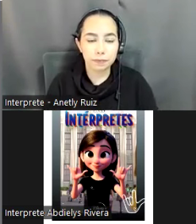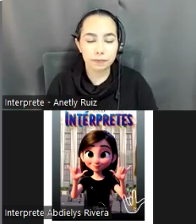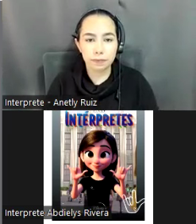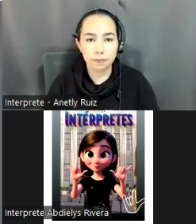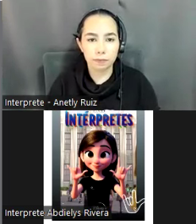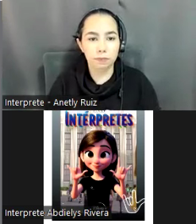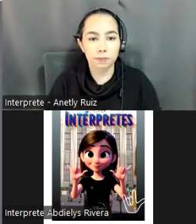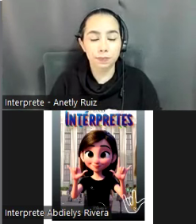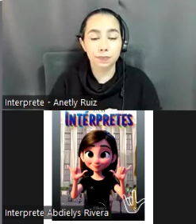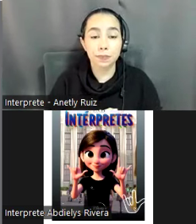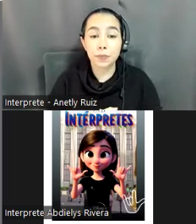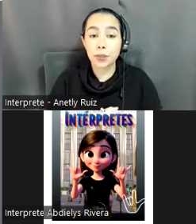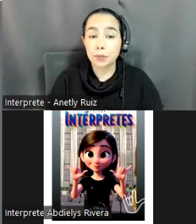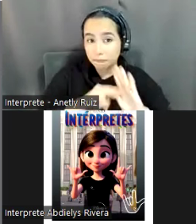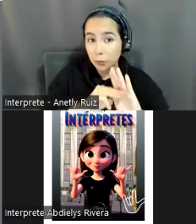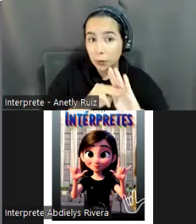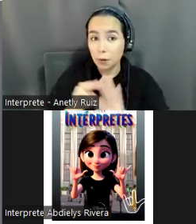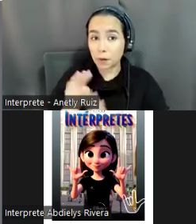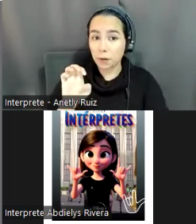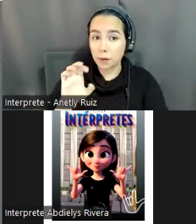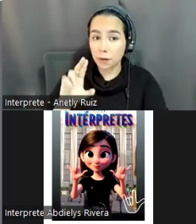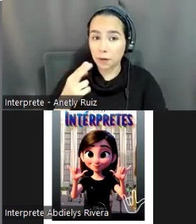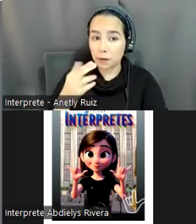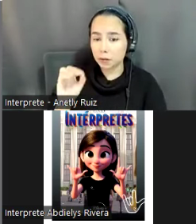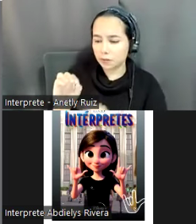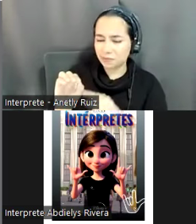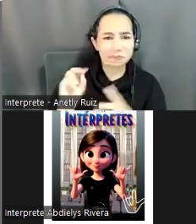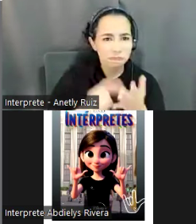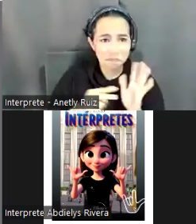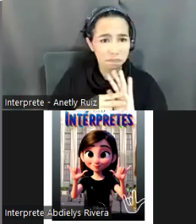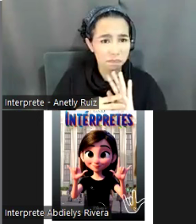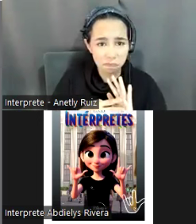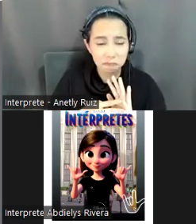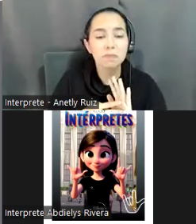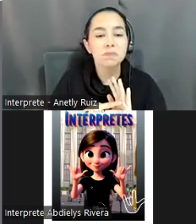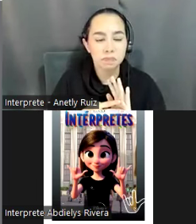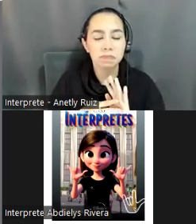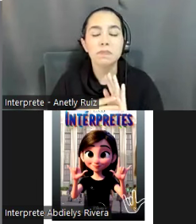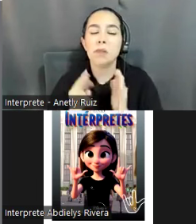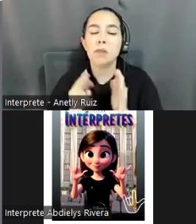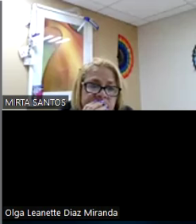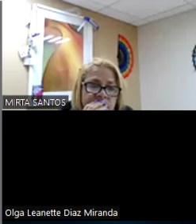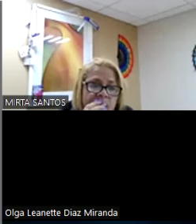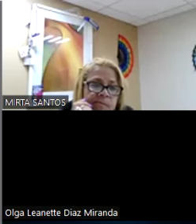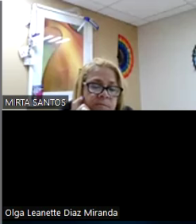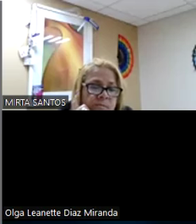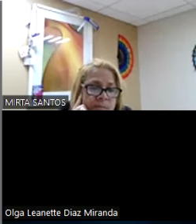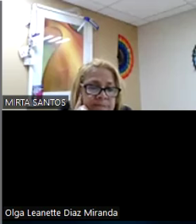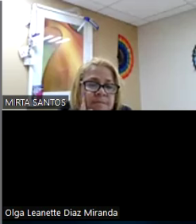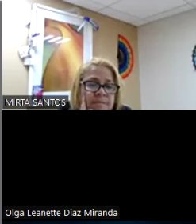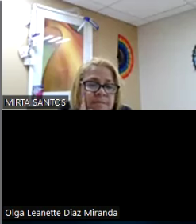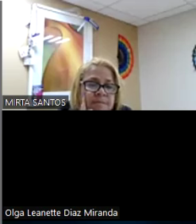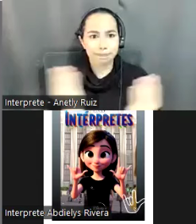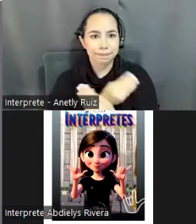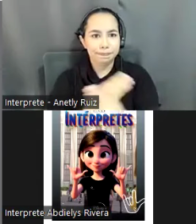¿Qué es la metodología ECO? Básicamente la metodología ECO permite, ¿verdad?, un espacio de intercambio en conocimiento entre profesionales